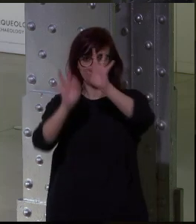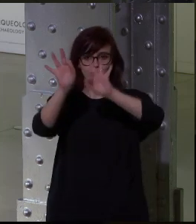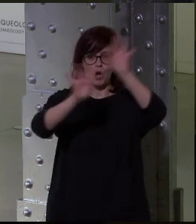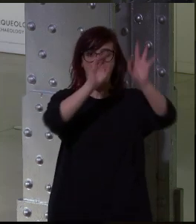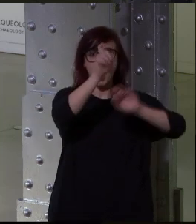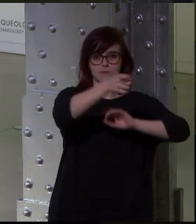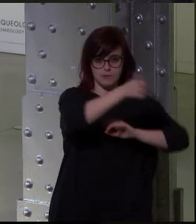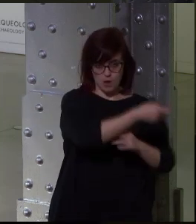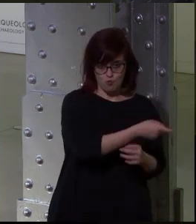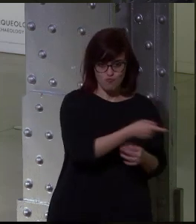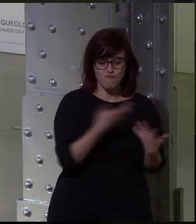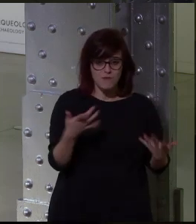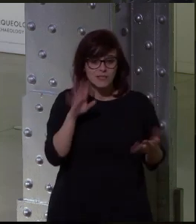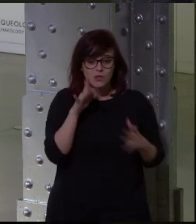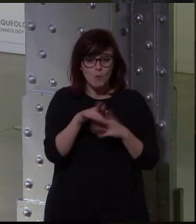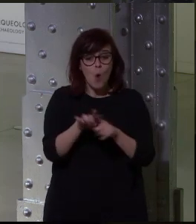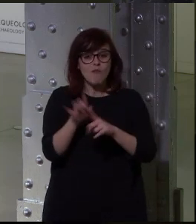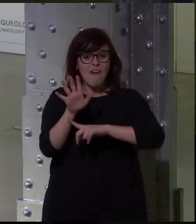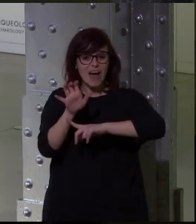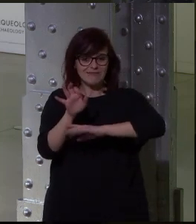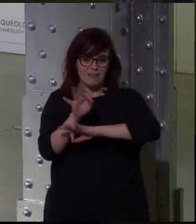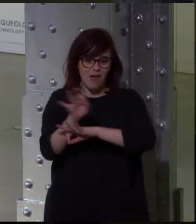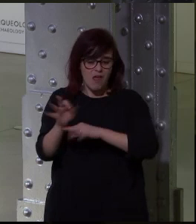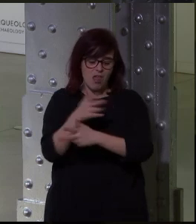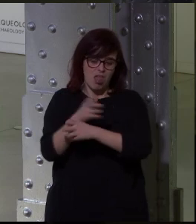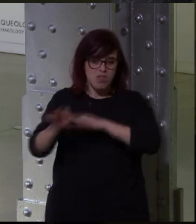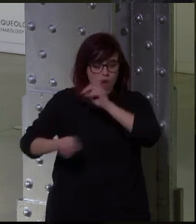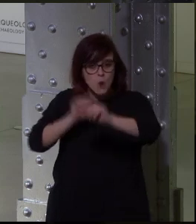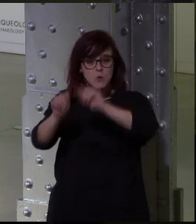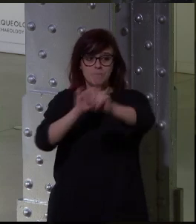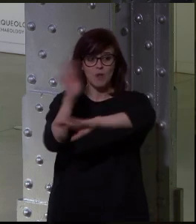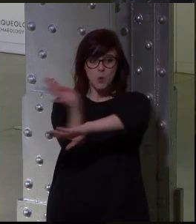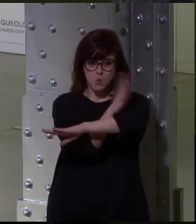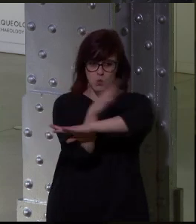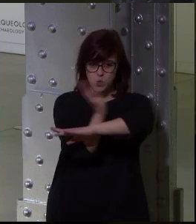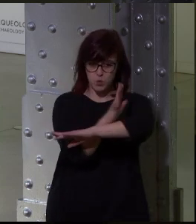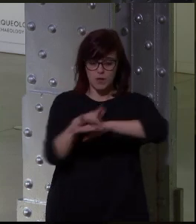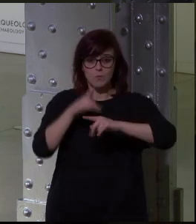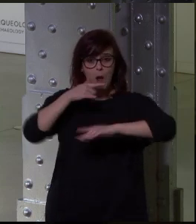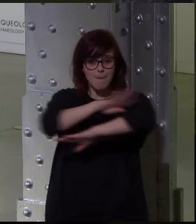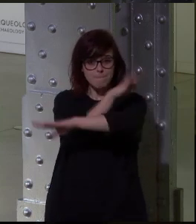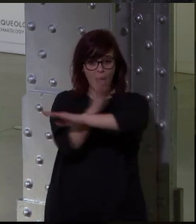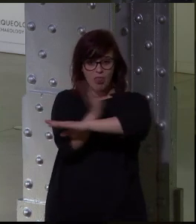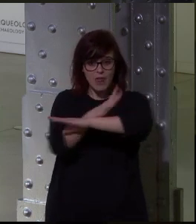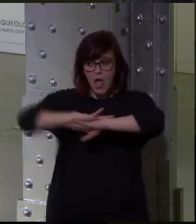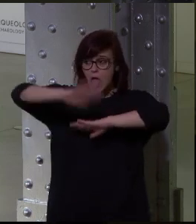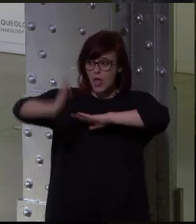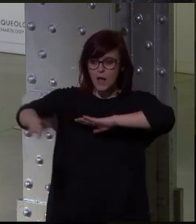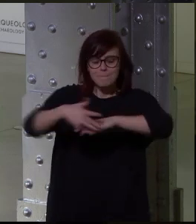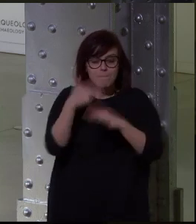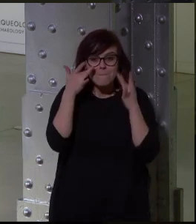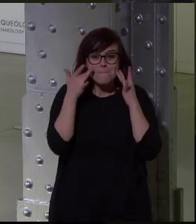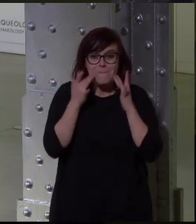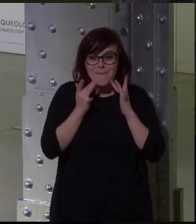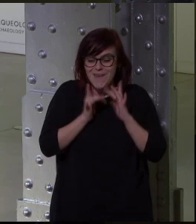suministrador realmente es una bacteria. Y esas praderas, que esto sería una pradera, cuando llegué estaban así,